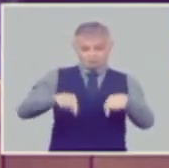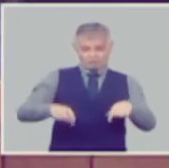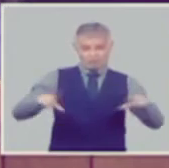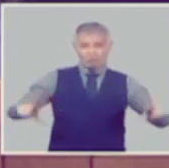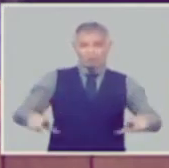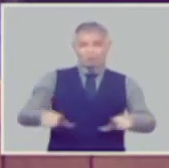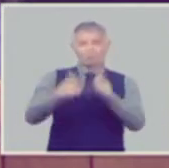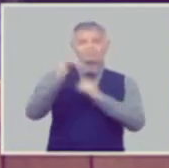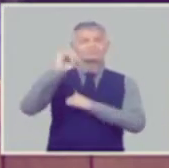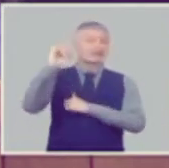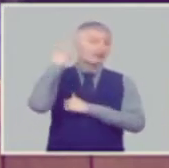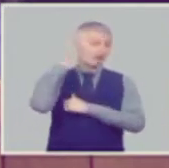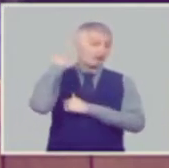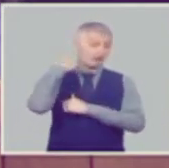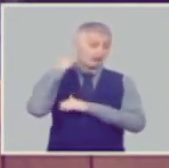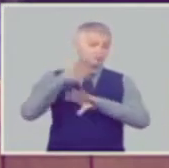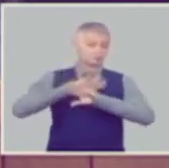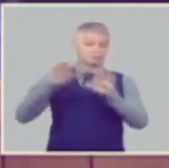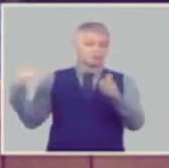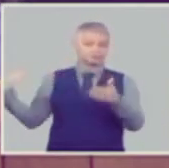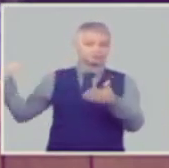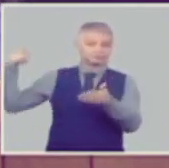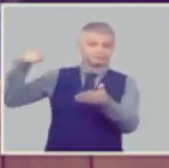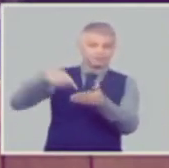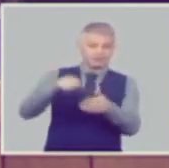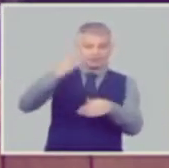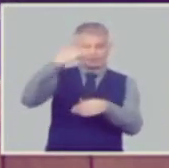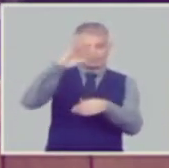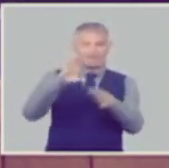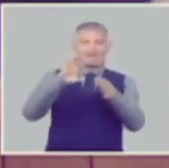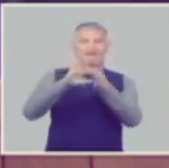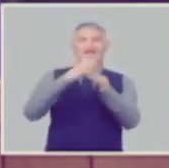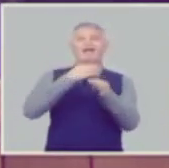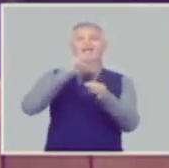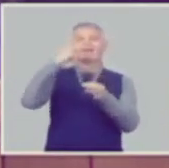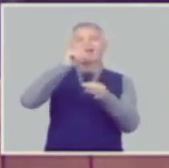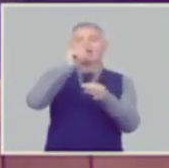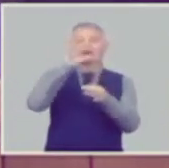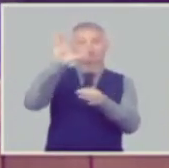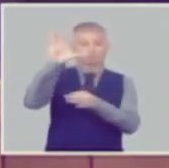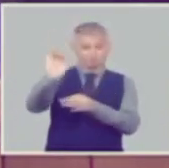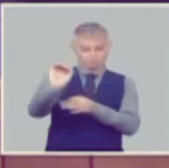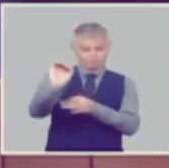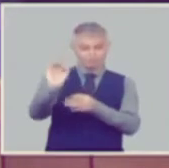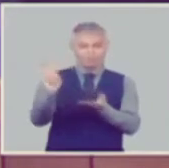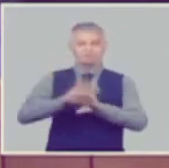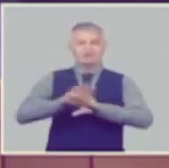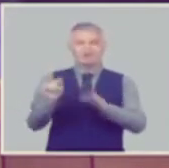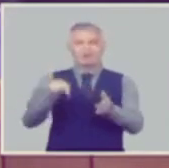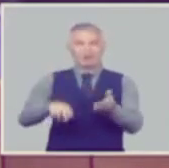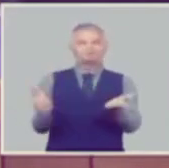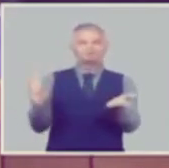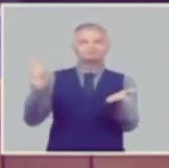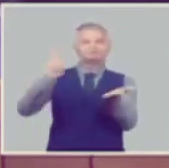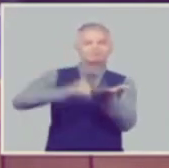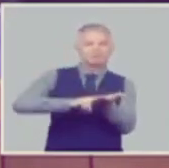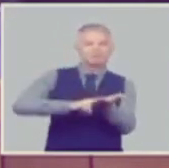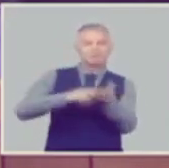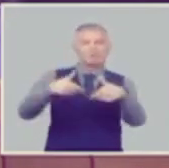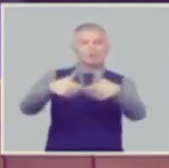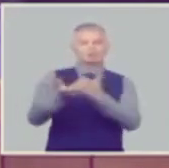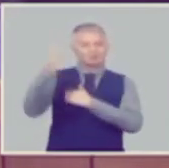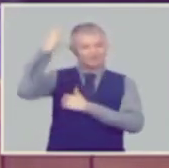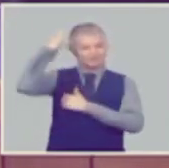cumplen 6 años de su regreso a la patria, con el compañero Gerardo Hernández Norbelo como miembro de nuestro Consejo de